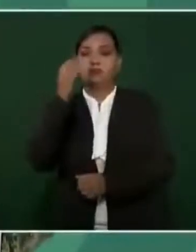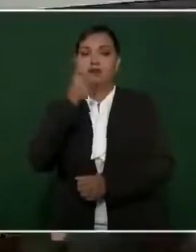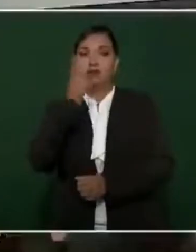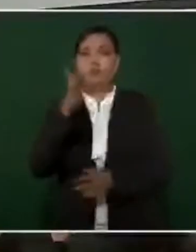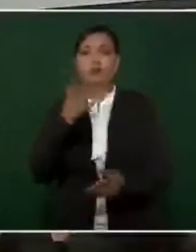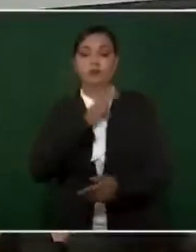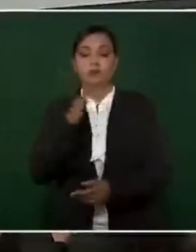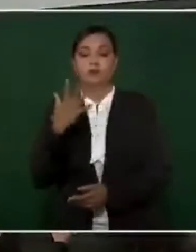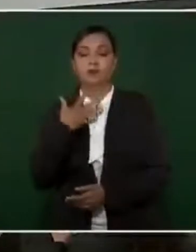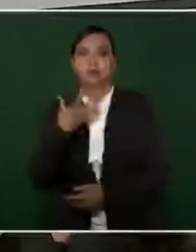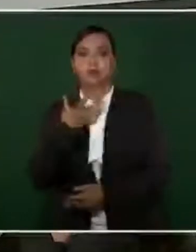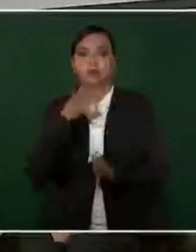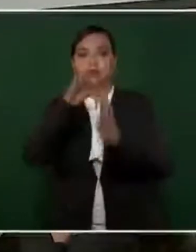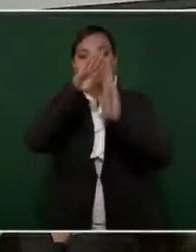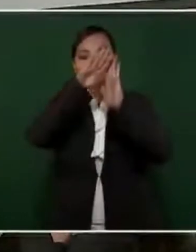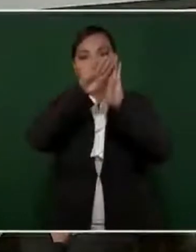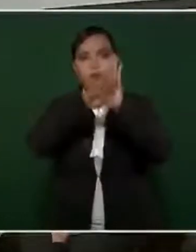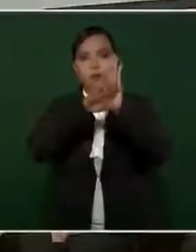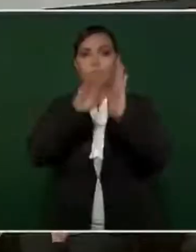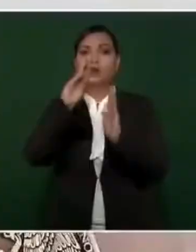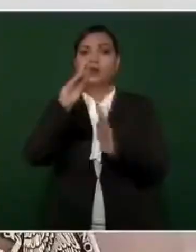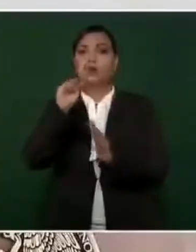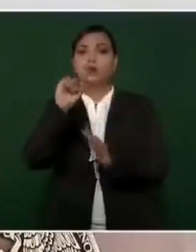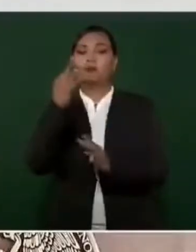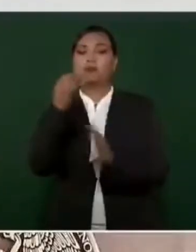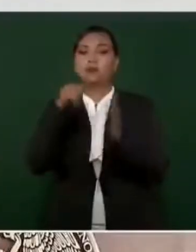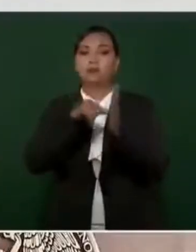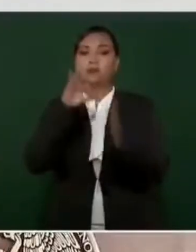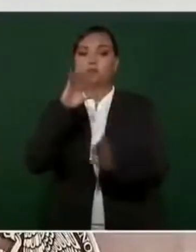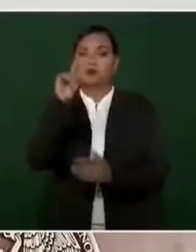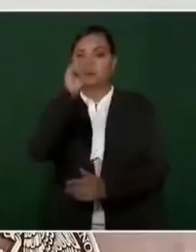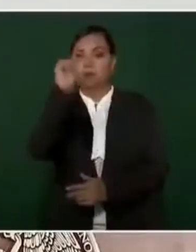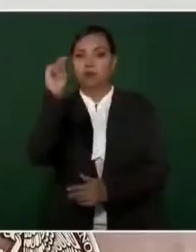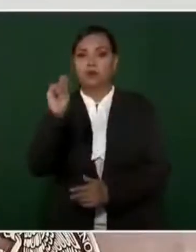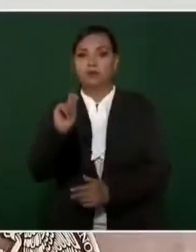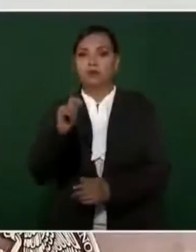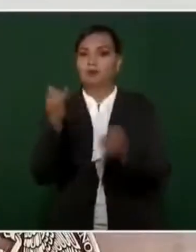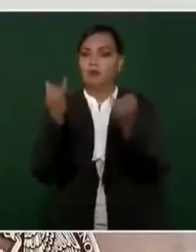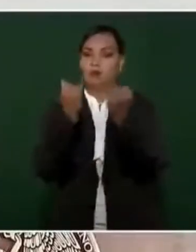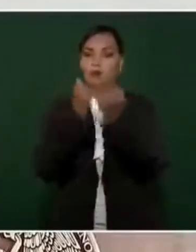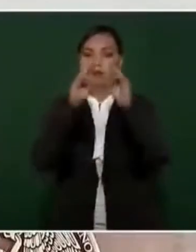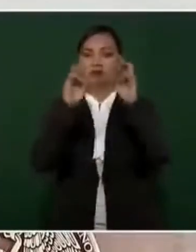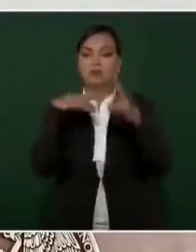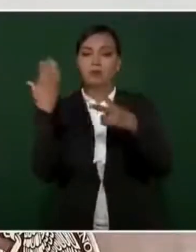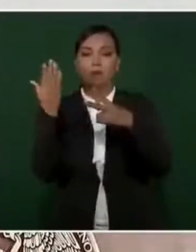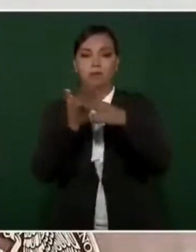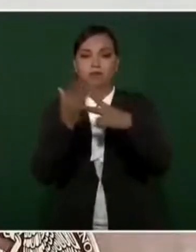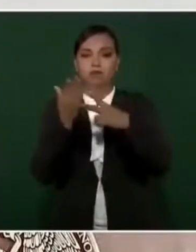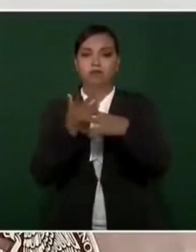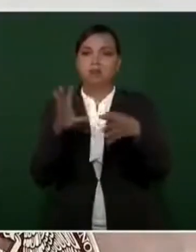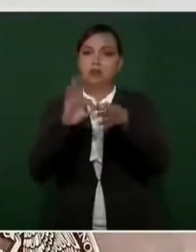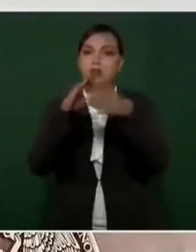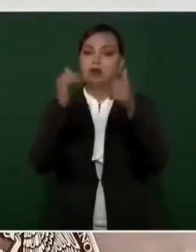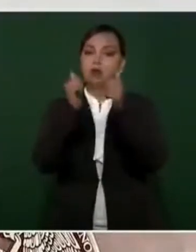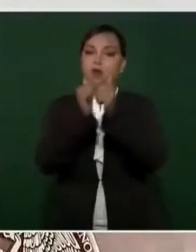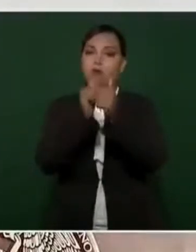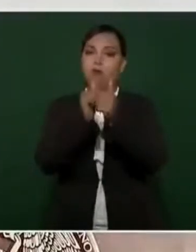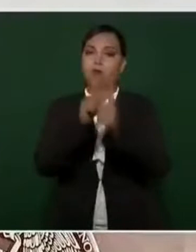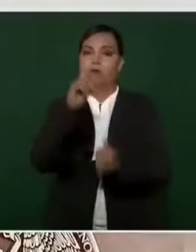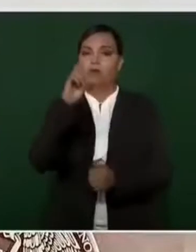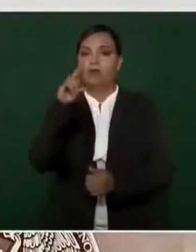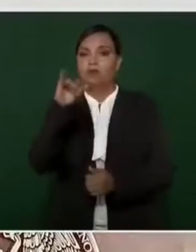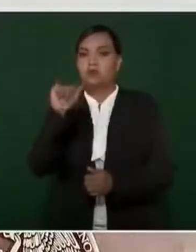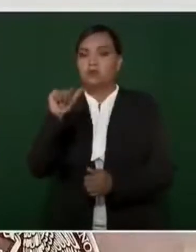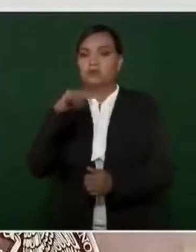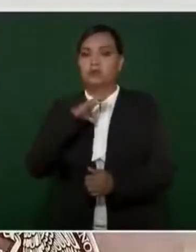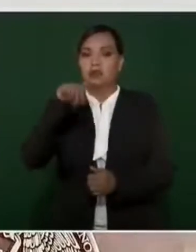logrado reducir en un 93.3% estos homicidios vinculados a delincuencia organizada aquí en el